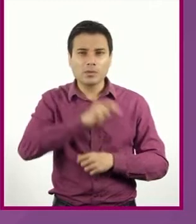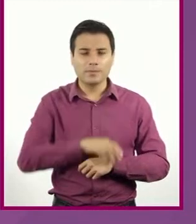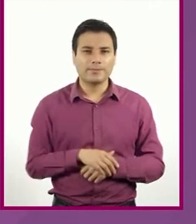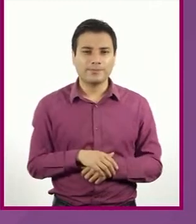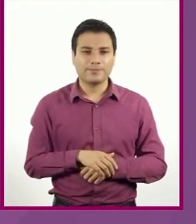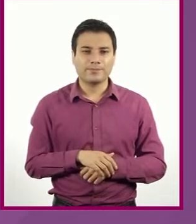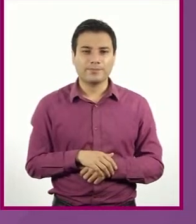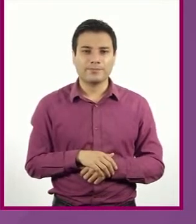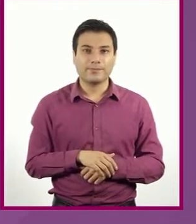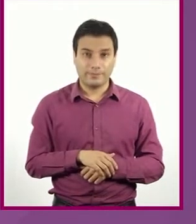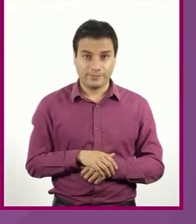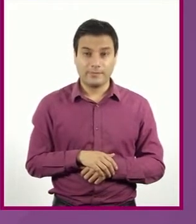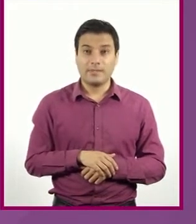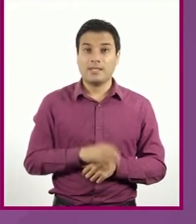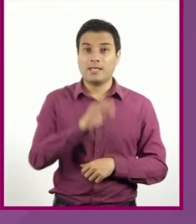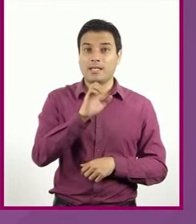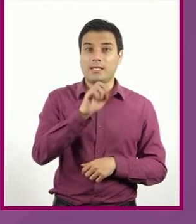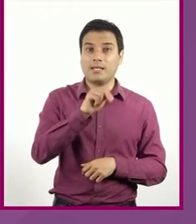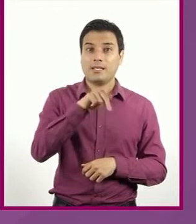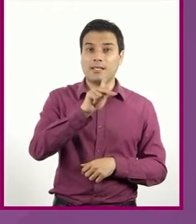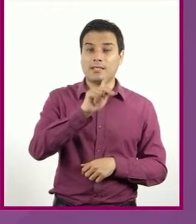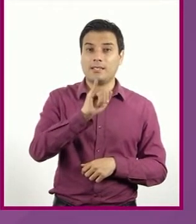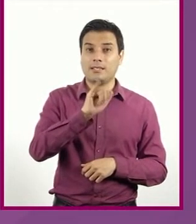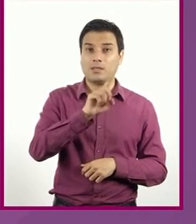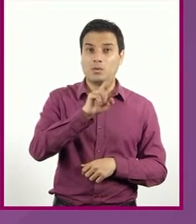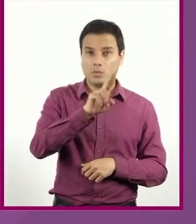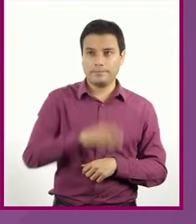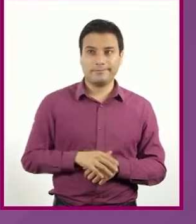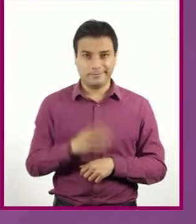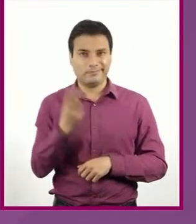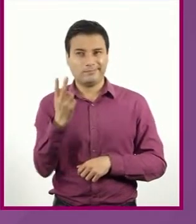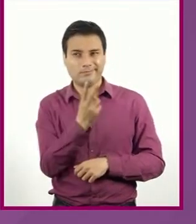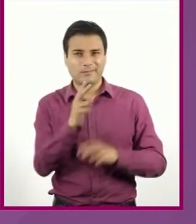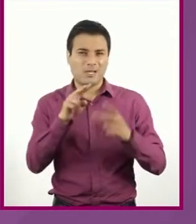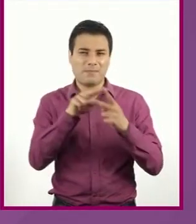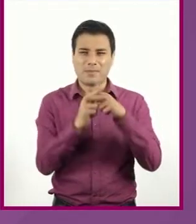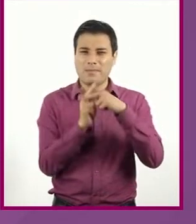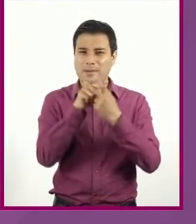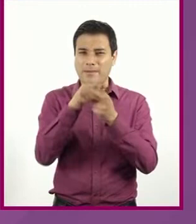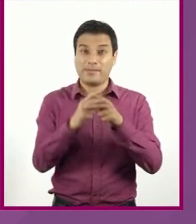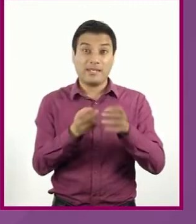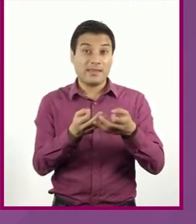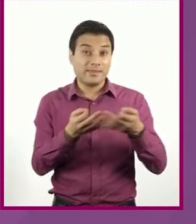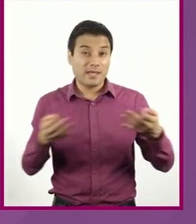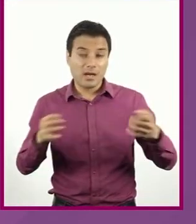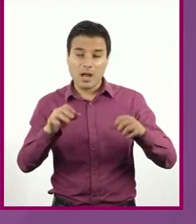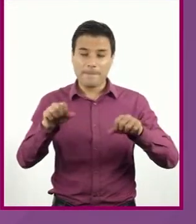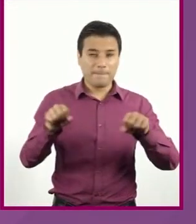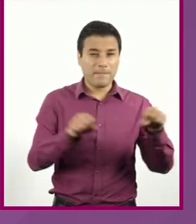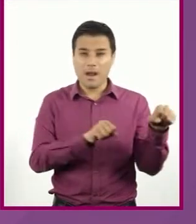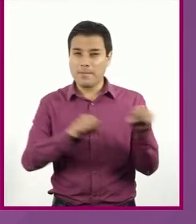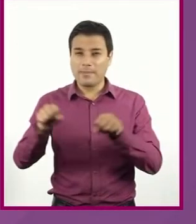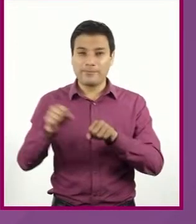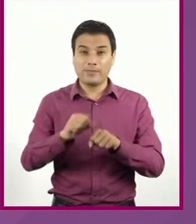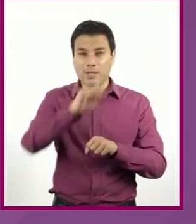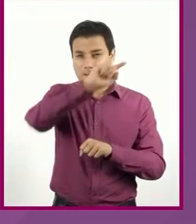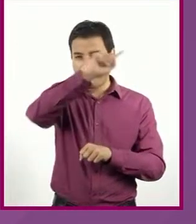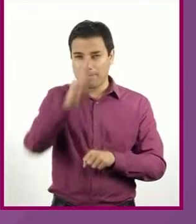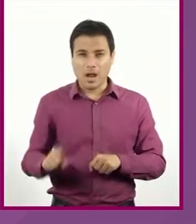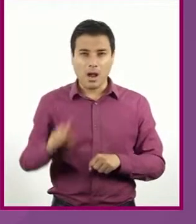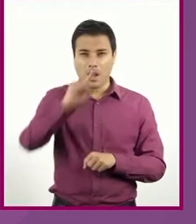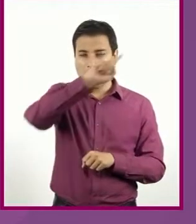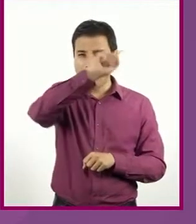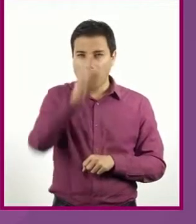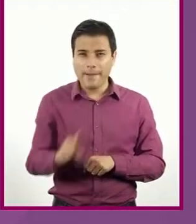Gilgamesh y Enkidu lucharon durante mucho tiempo. La tierra se cimbró y los relámpagos atravesaron el